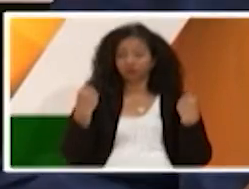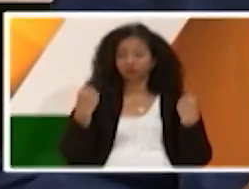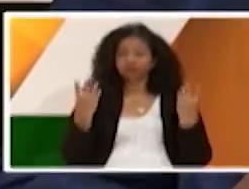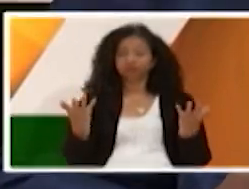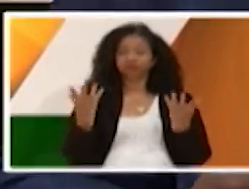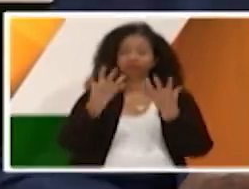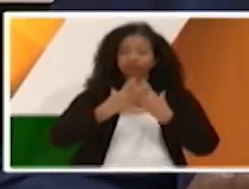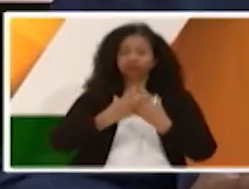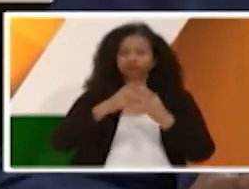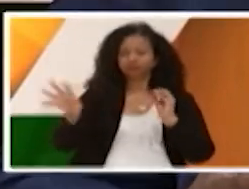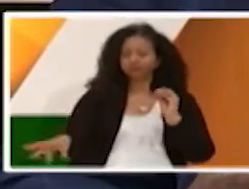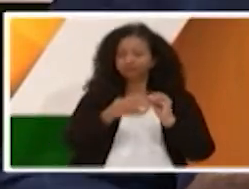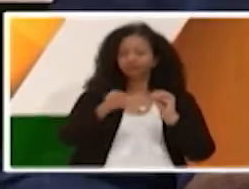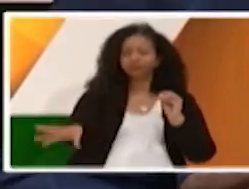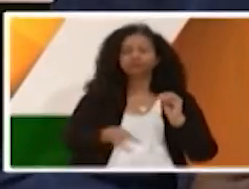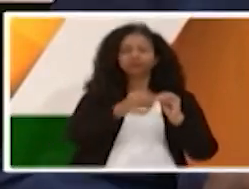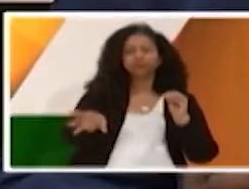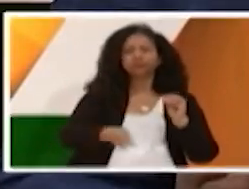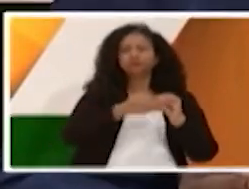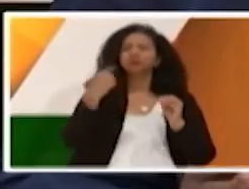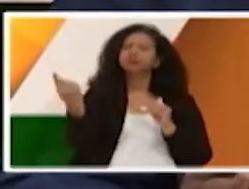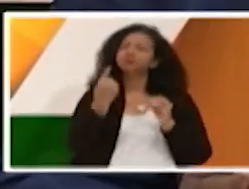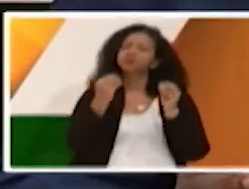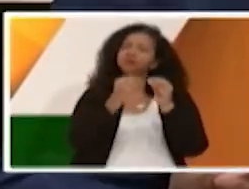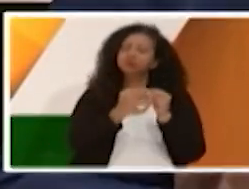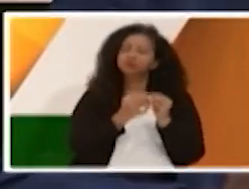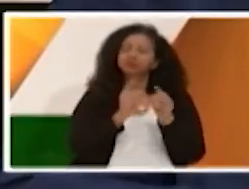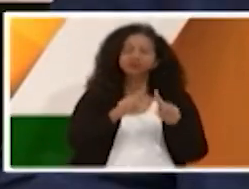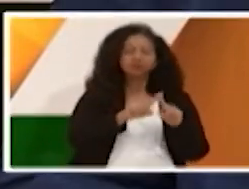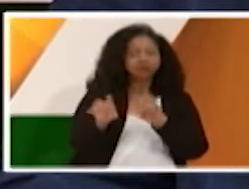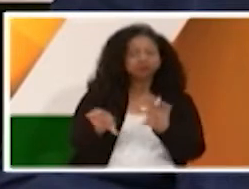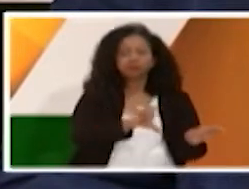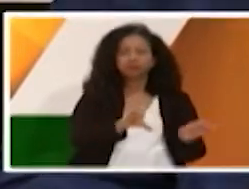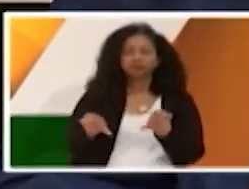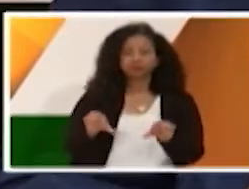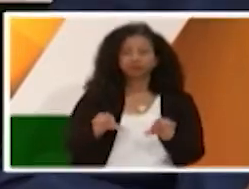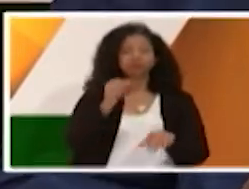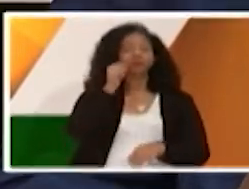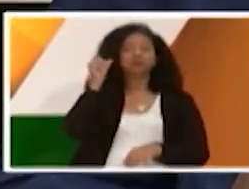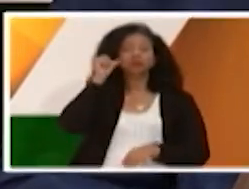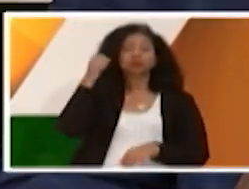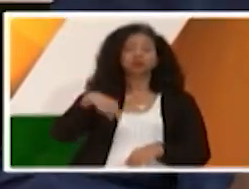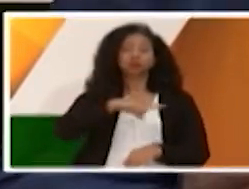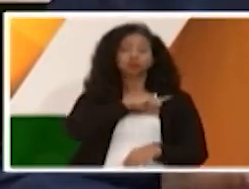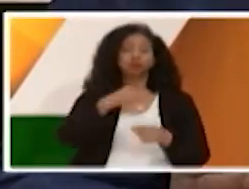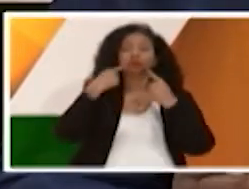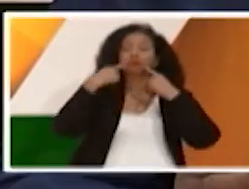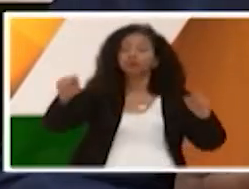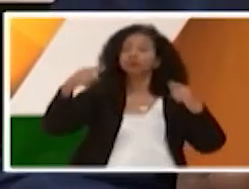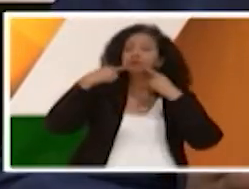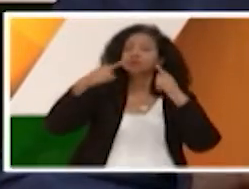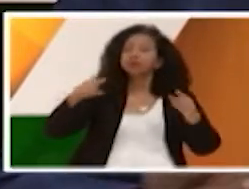desarrollado un sinnúmero de eventos y en cada uno de esos eventos, ayer precisamente anunciamos los Juegos Nacionales y por primera